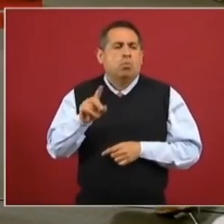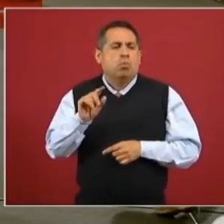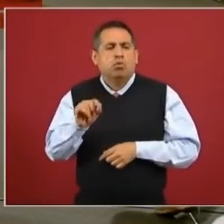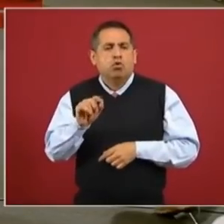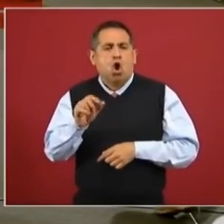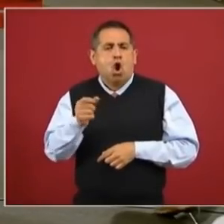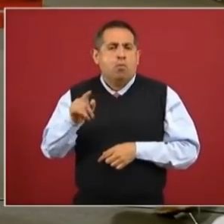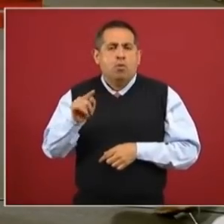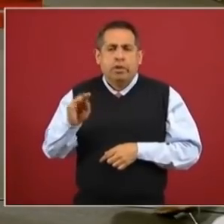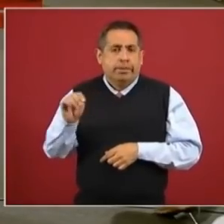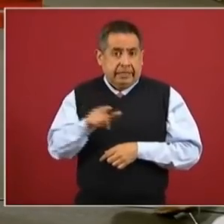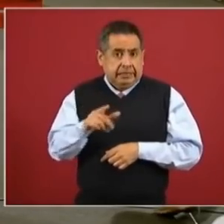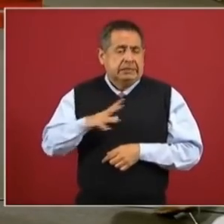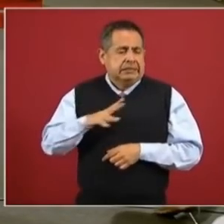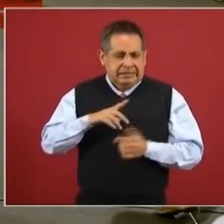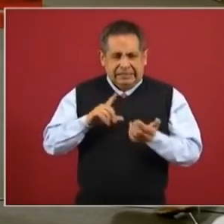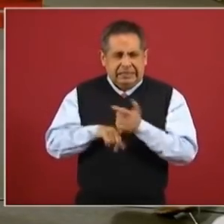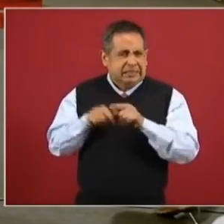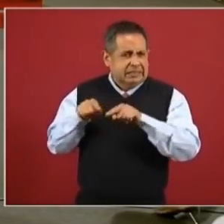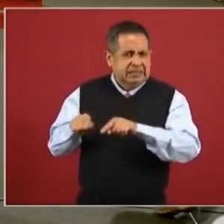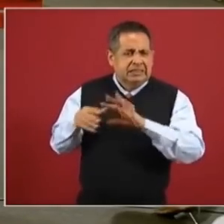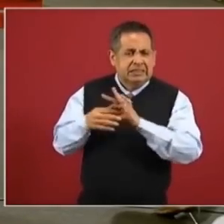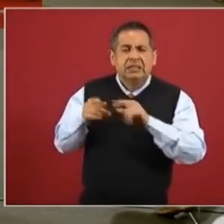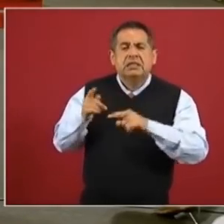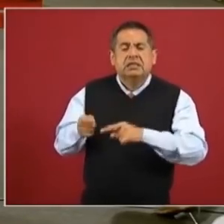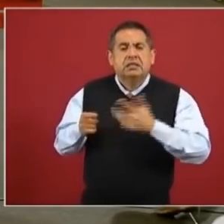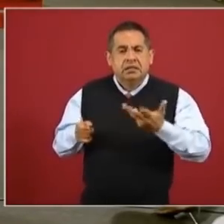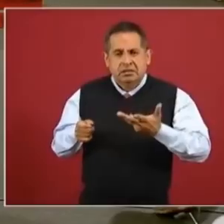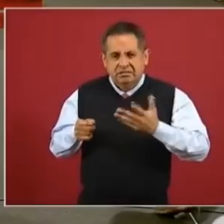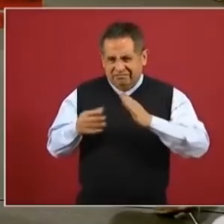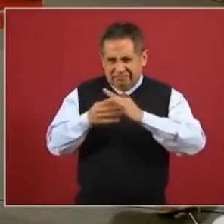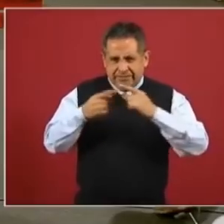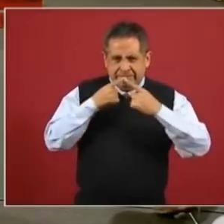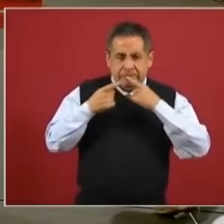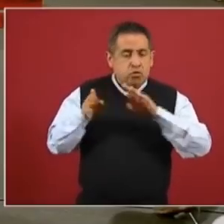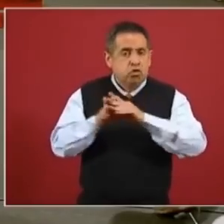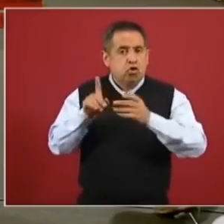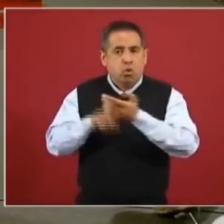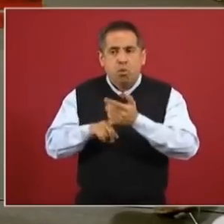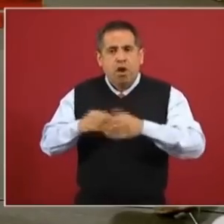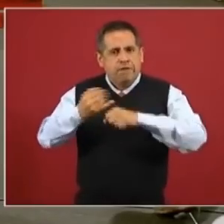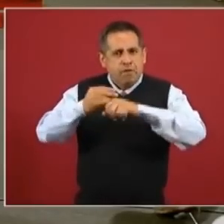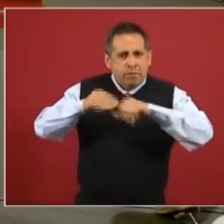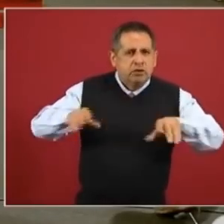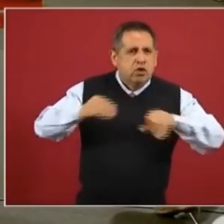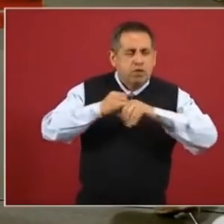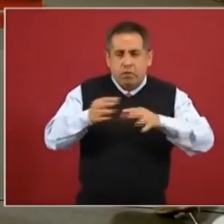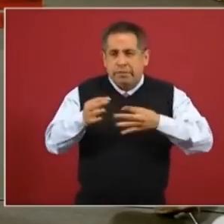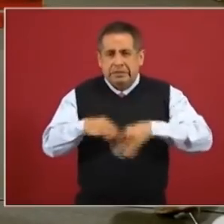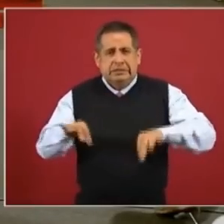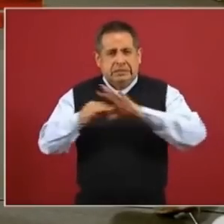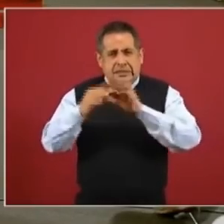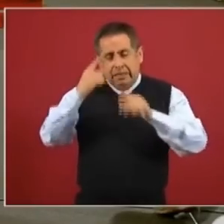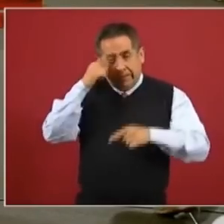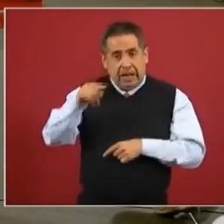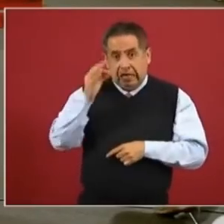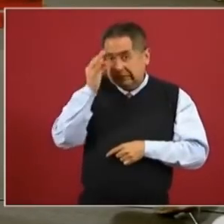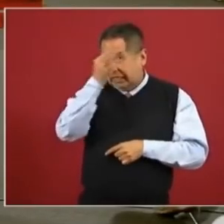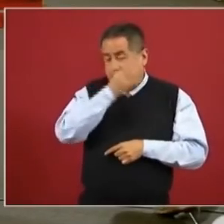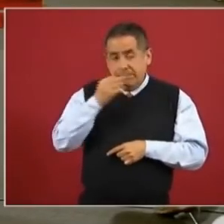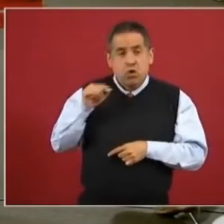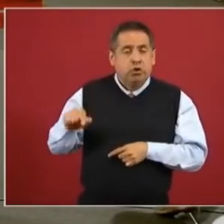www.salud.gov.mx tenemos justo un apartado en el cual viene la información de importancia referente a